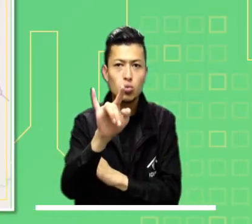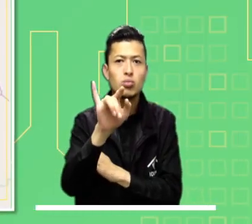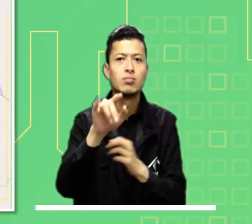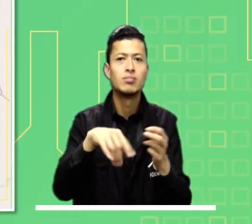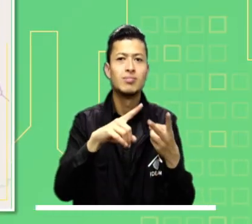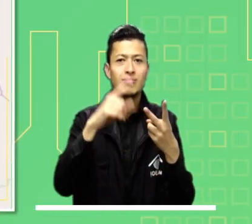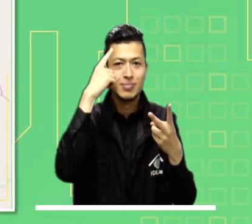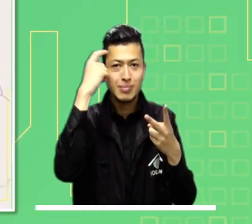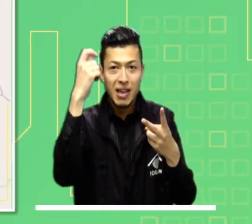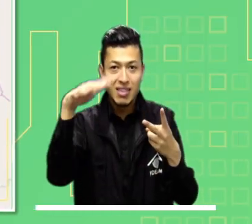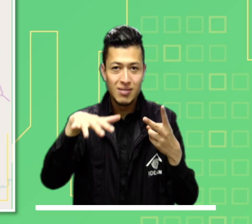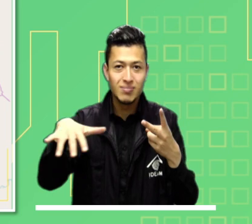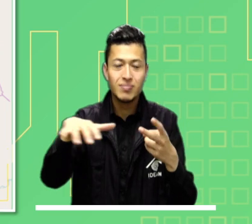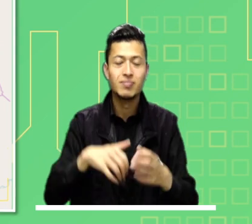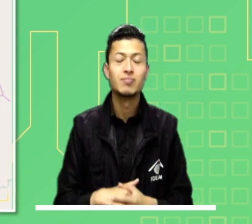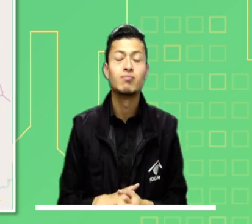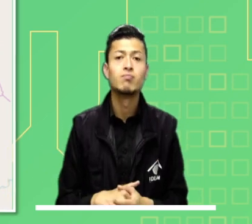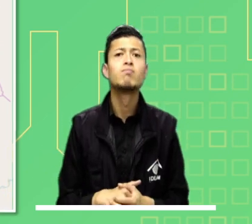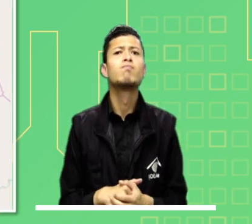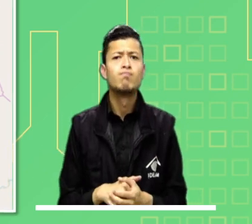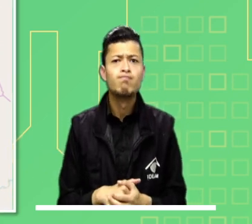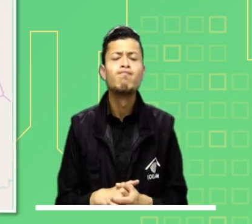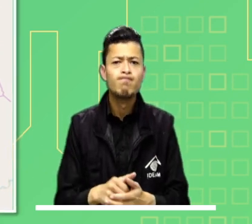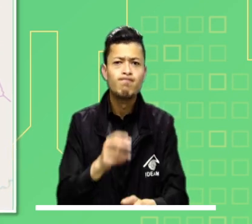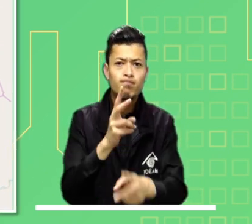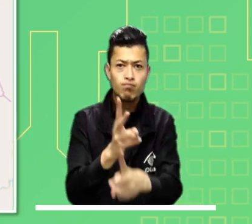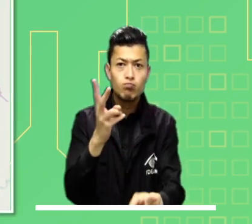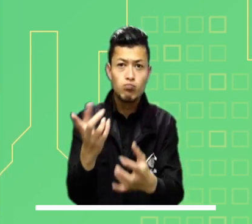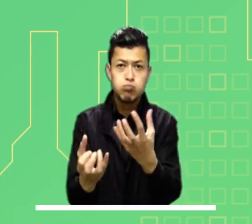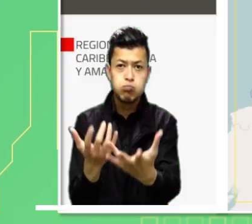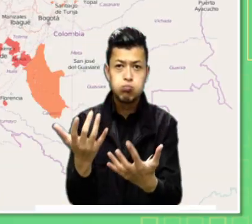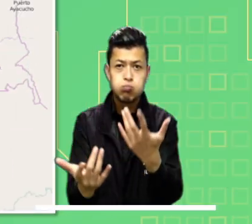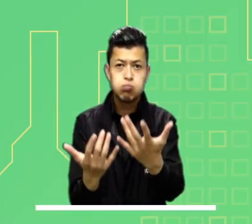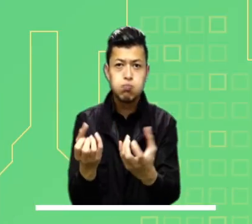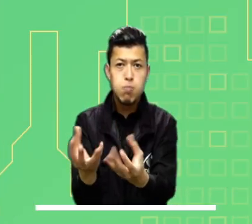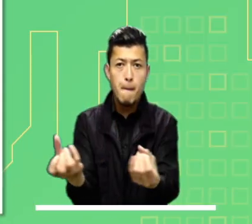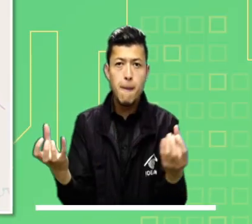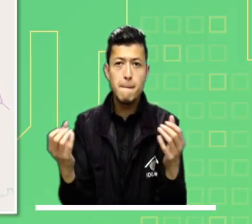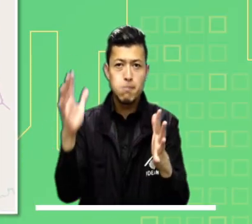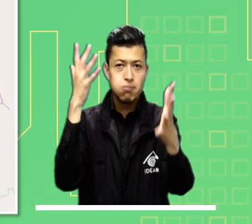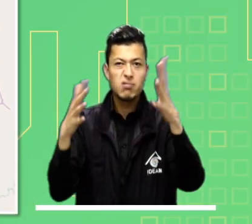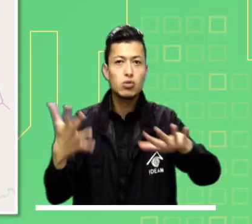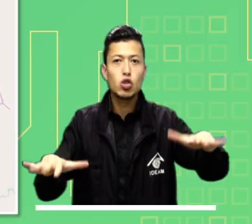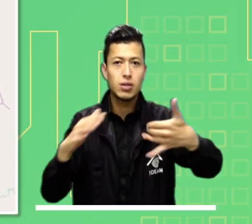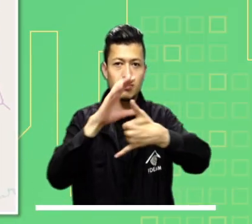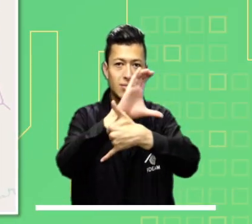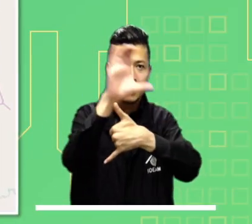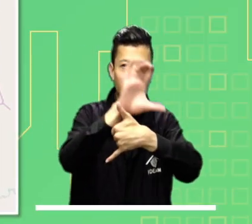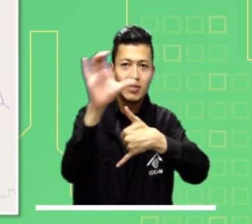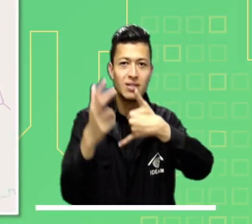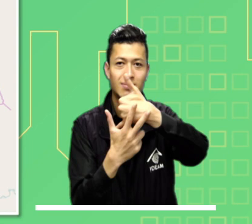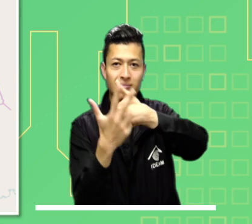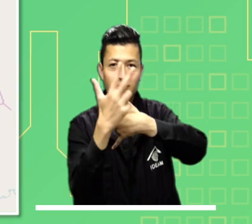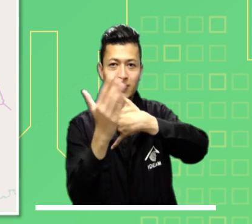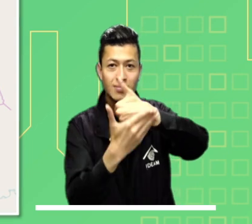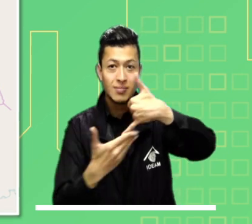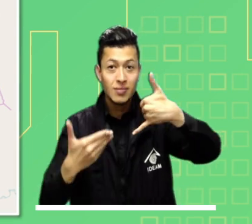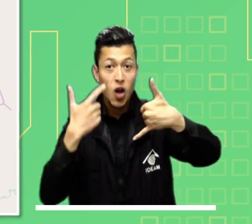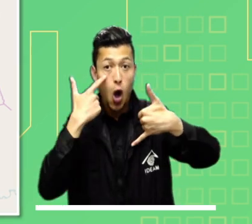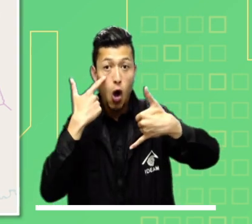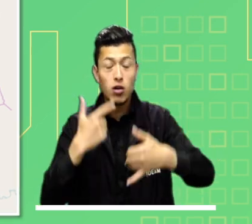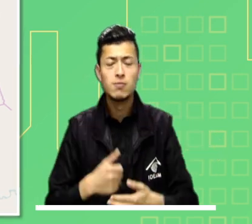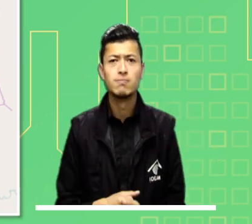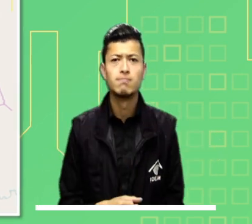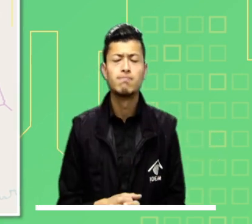ríos Sinú, Inírida y Meta. Alta probabilidad de incendios en zonas verdes en algunos municipios de la región Caribe, Andina